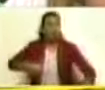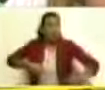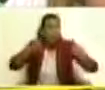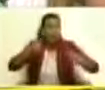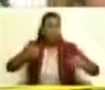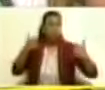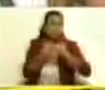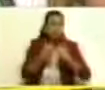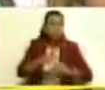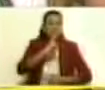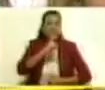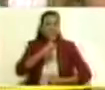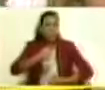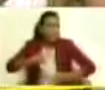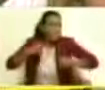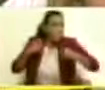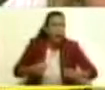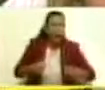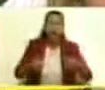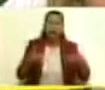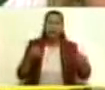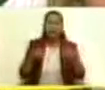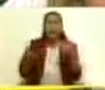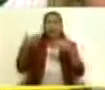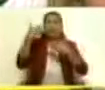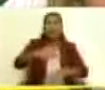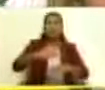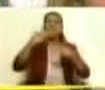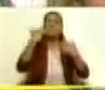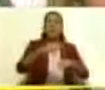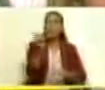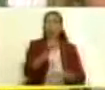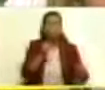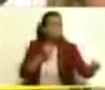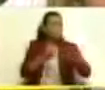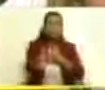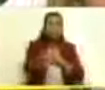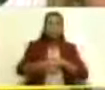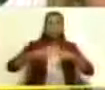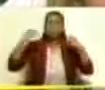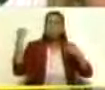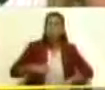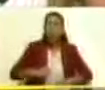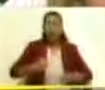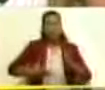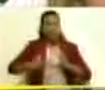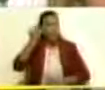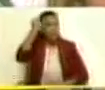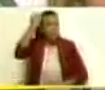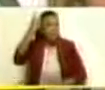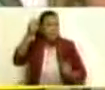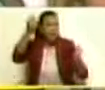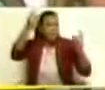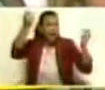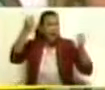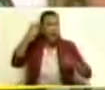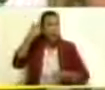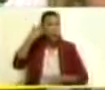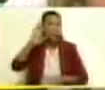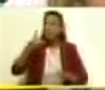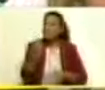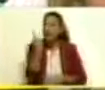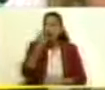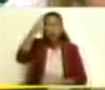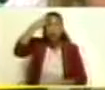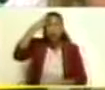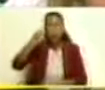las convenciones y a romper los paradigmas establecidos. Sigamos adelante con audacia, sabiendo que solo aquellos